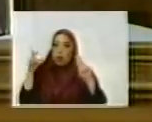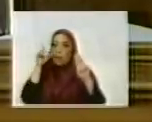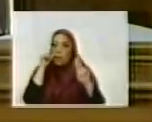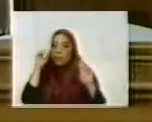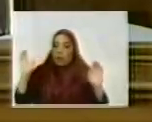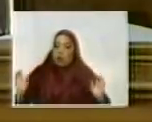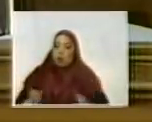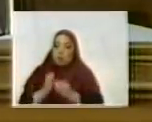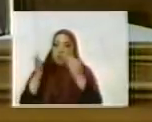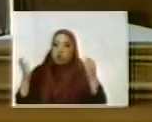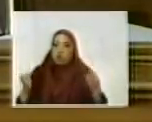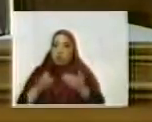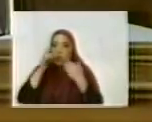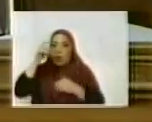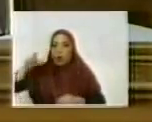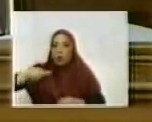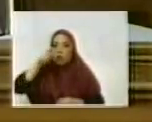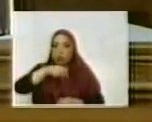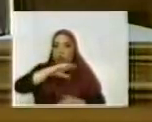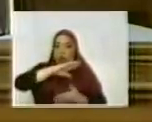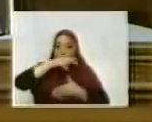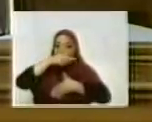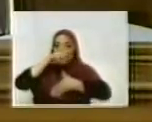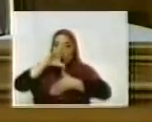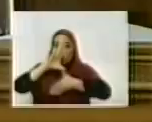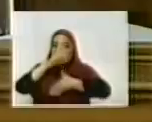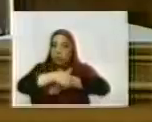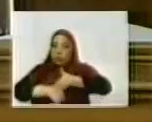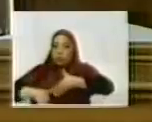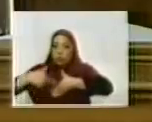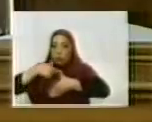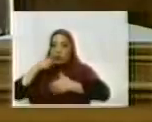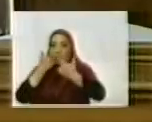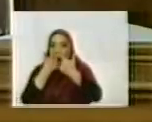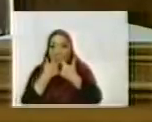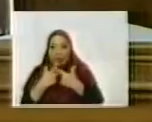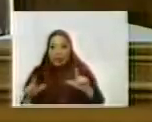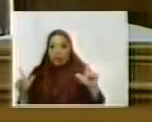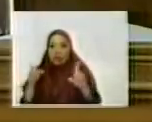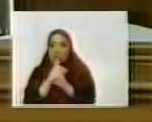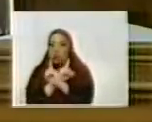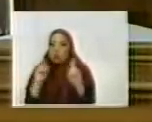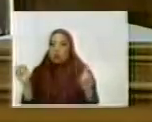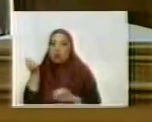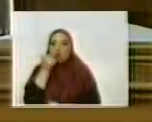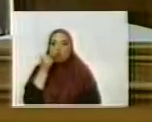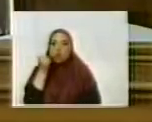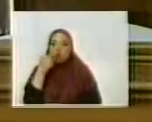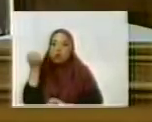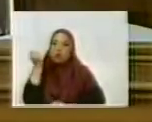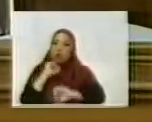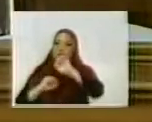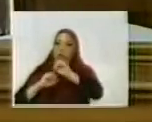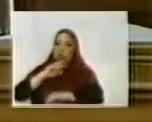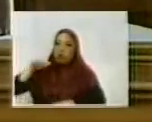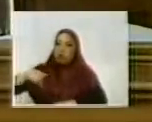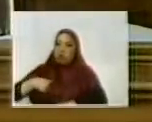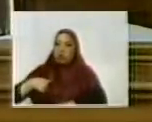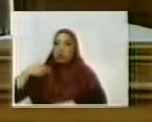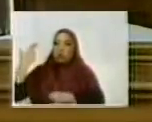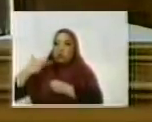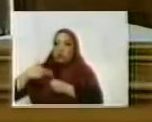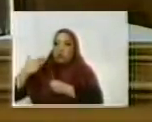promover una región libre, independiente y antiimperialista, en especial luchando por la defensa de nuestros recursos